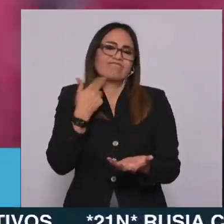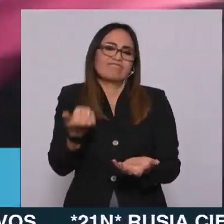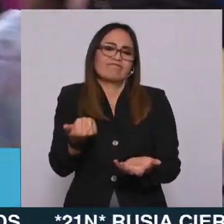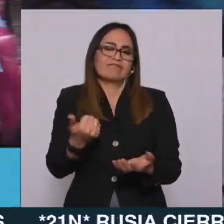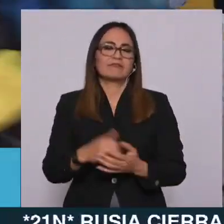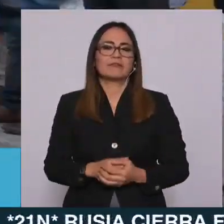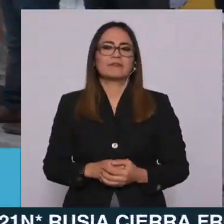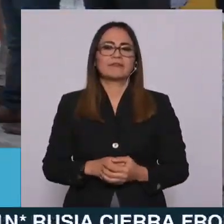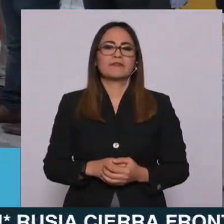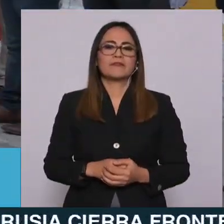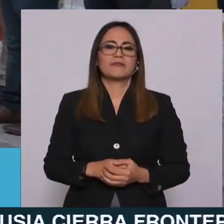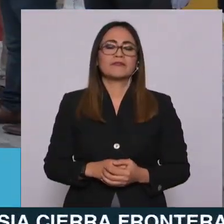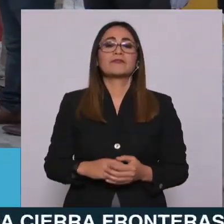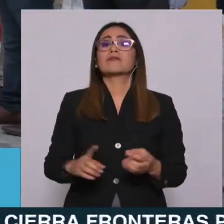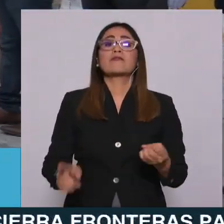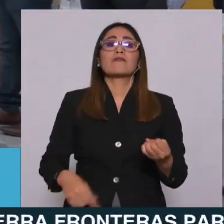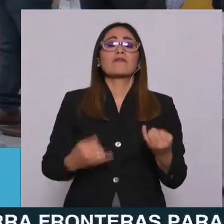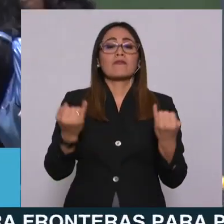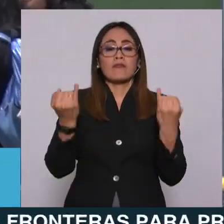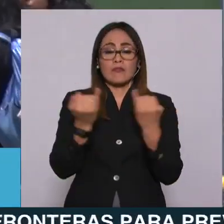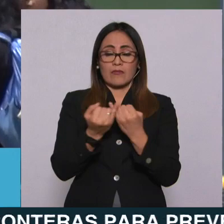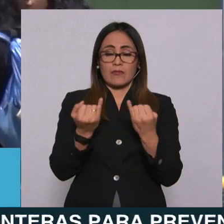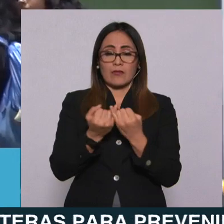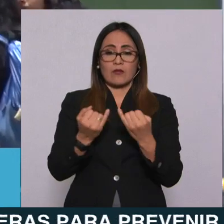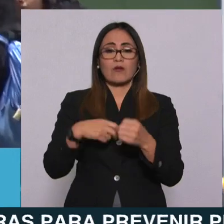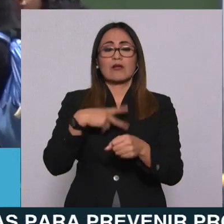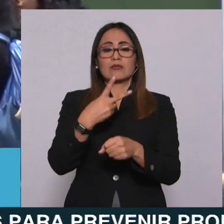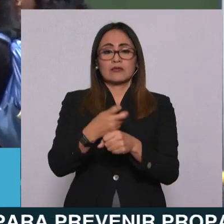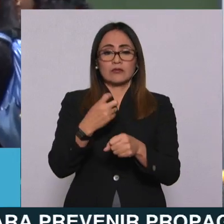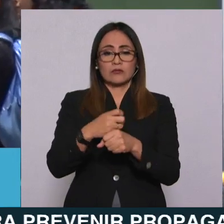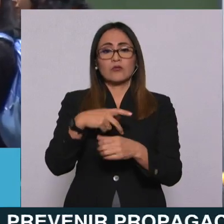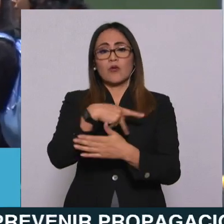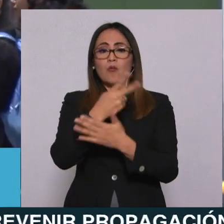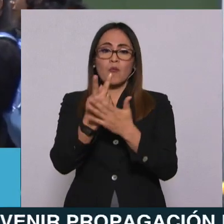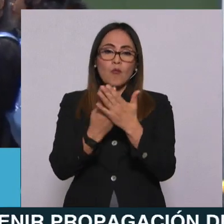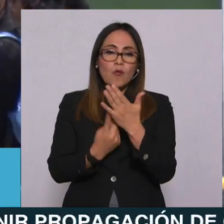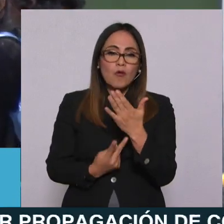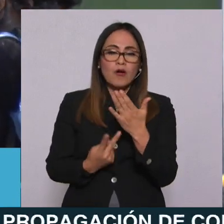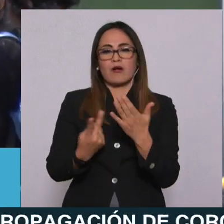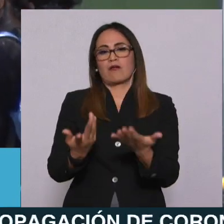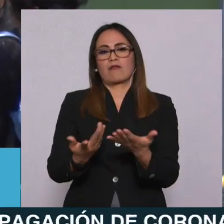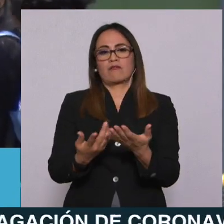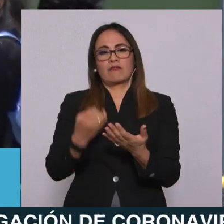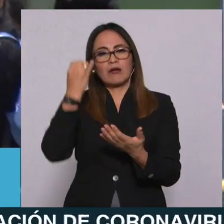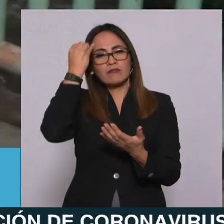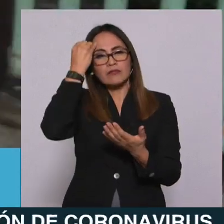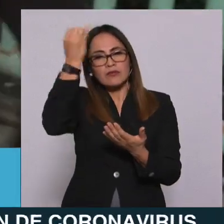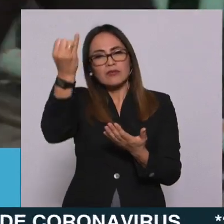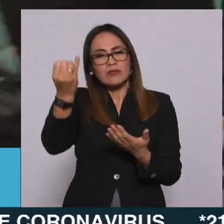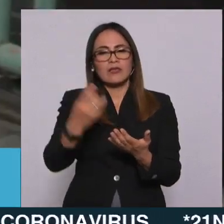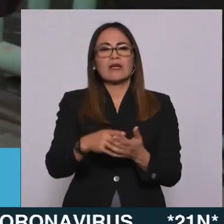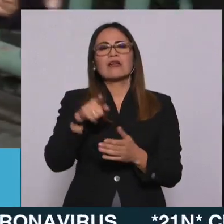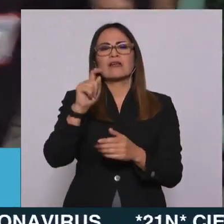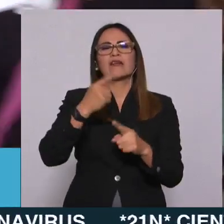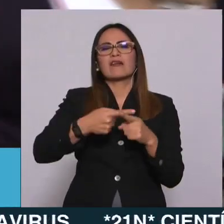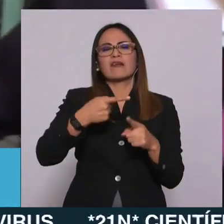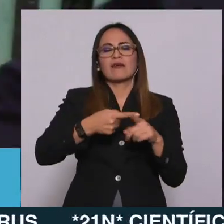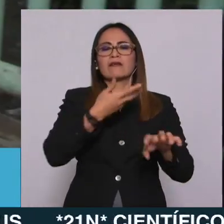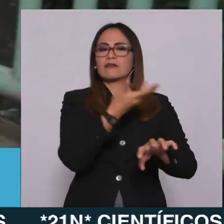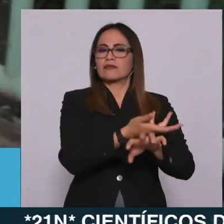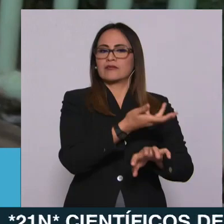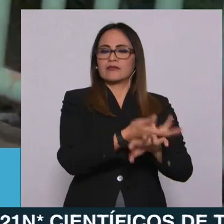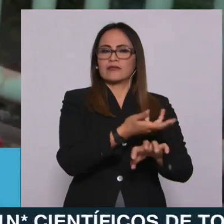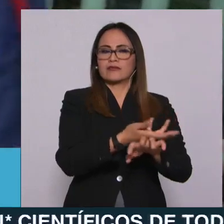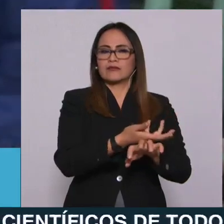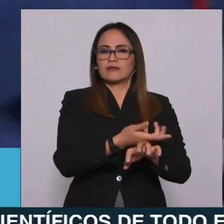Primero. Segundo, que quienes son los creadores de este tipo de estrategias, que son Estados Unidos, pues son